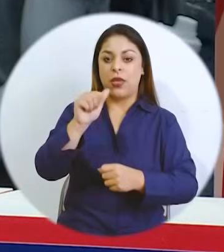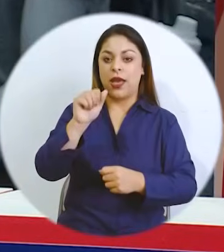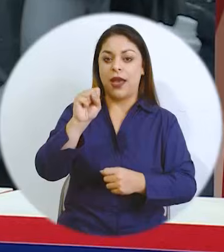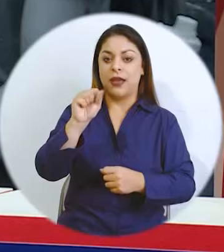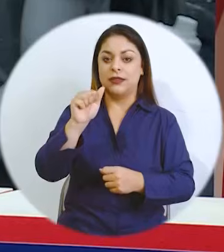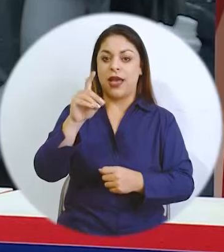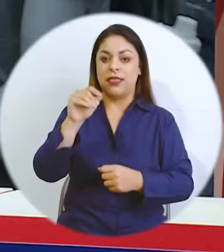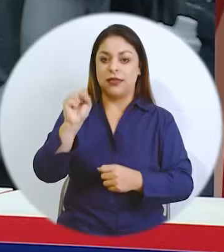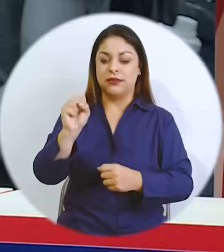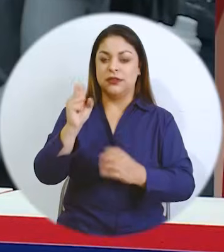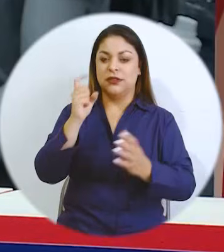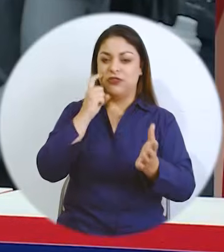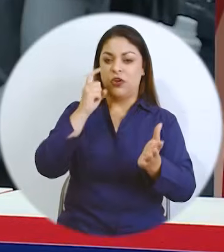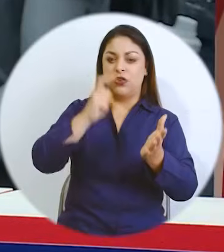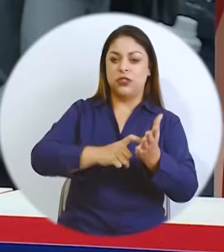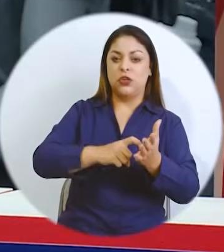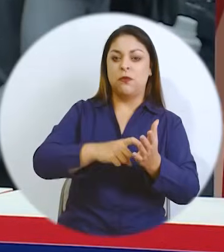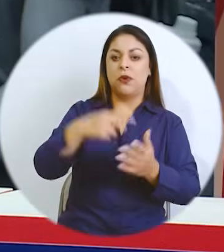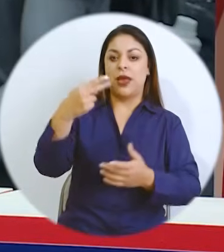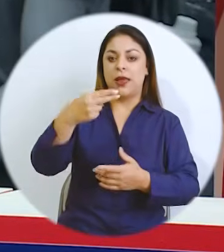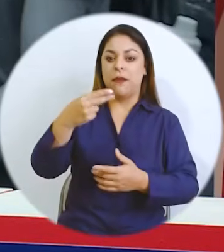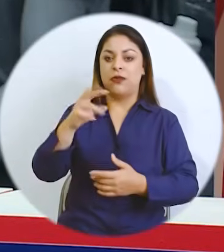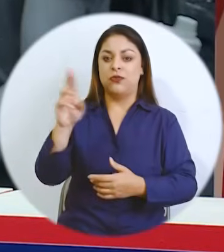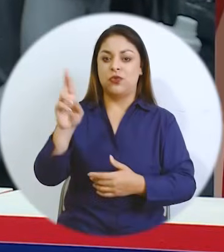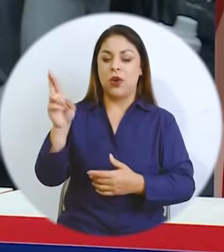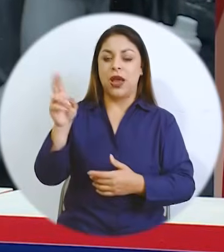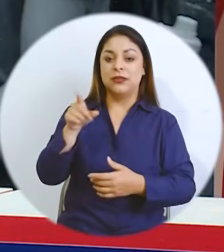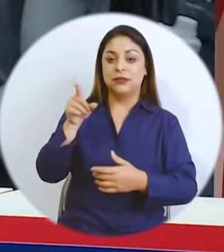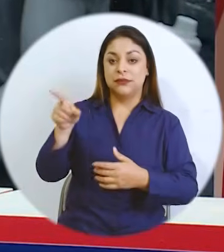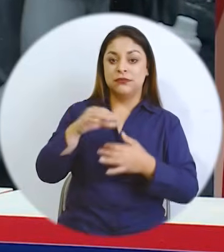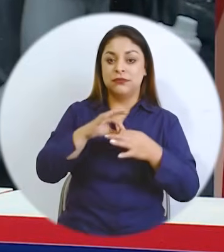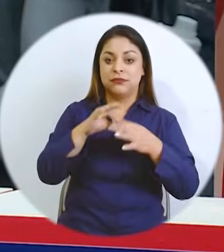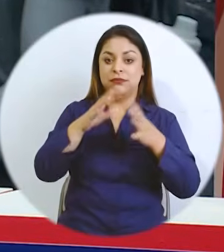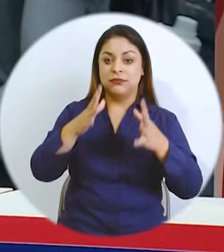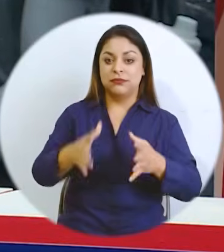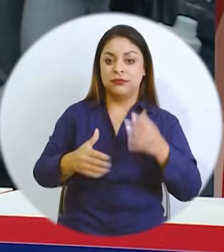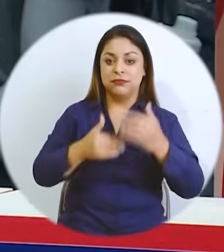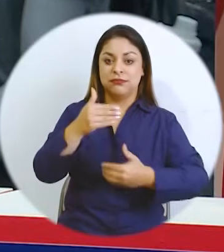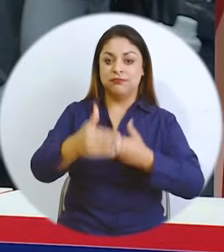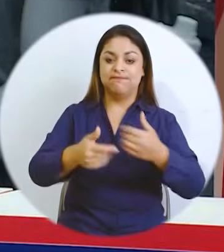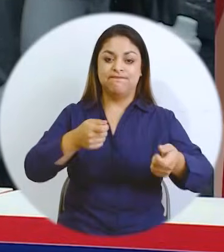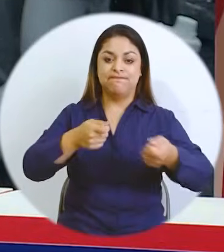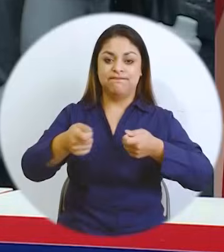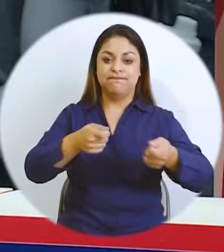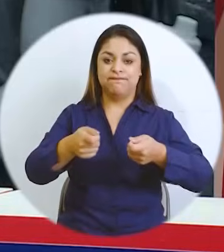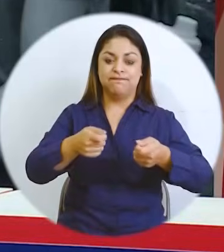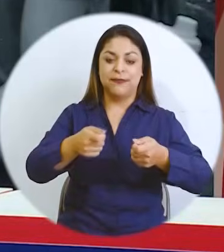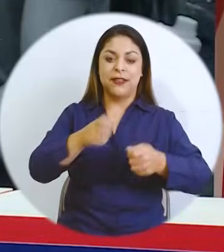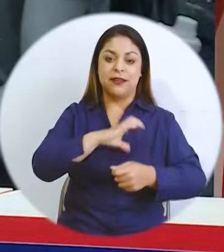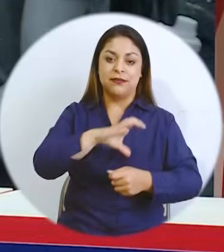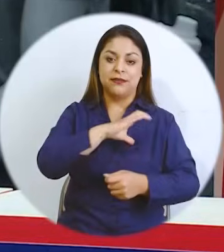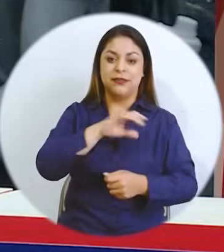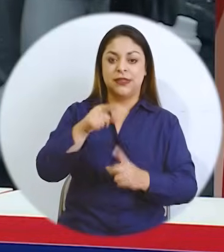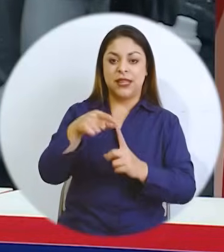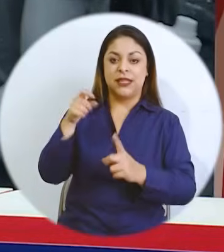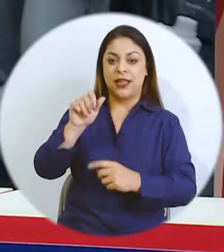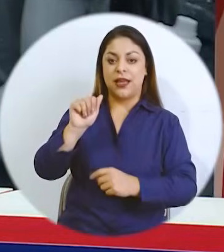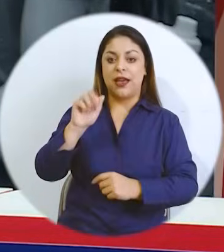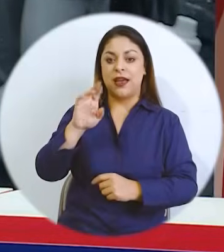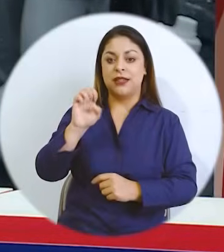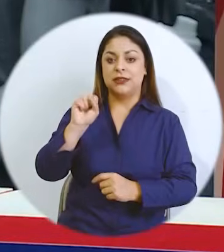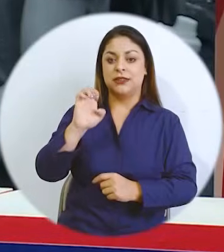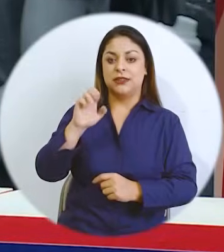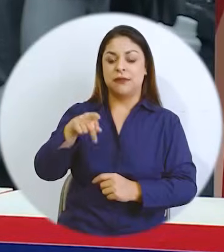por Germán Rojas, quien es coordinador del proceso de regulación de calidad de ARECEP, y quien comentó a Una